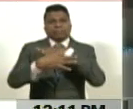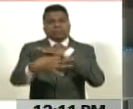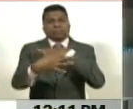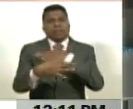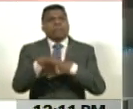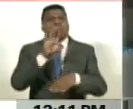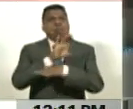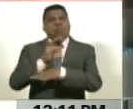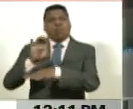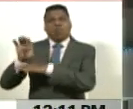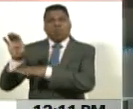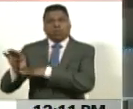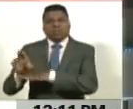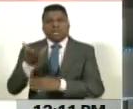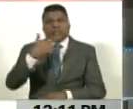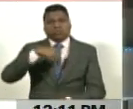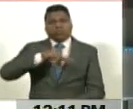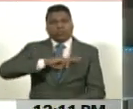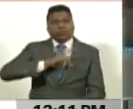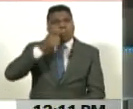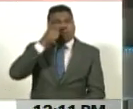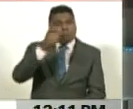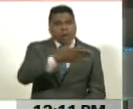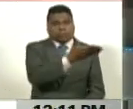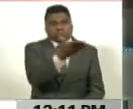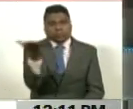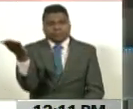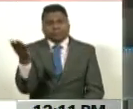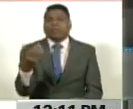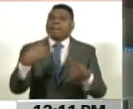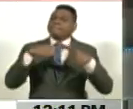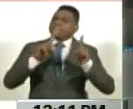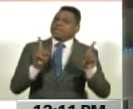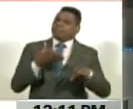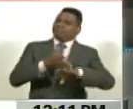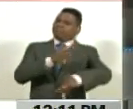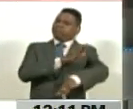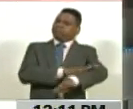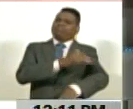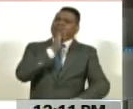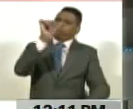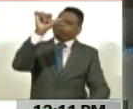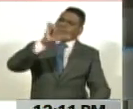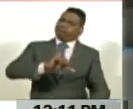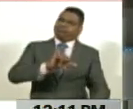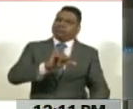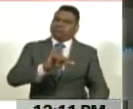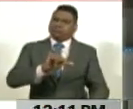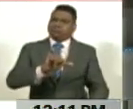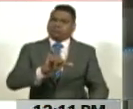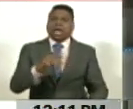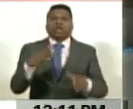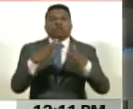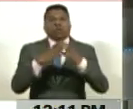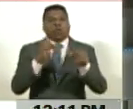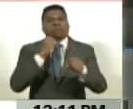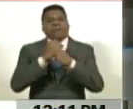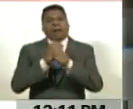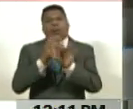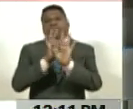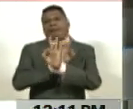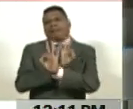resguardar a nuestra gente, resguardar nuestra ciudad, pero lamentablemente su inacción delata